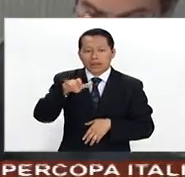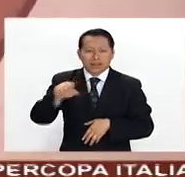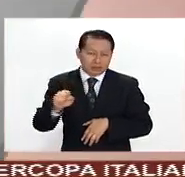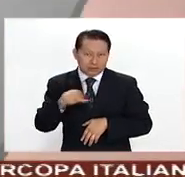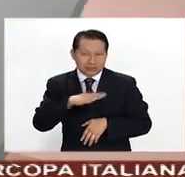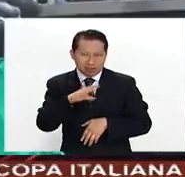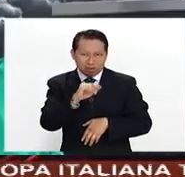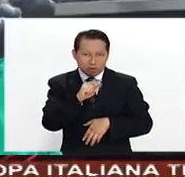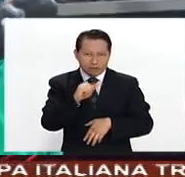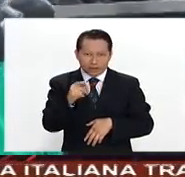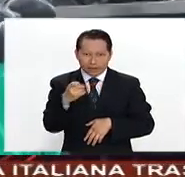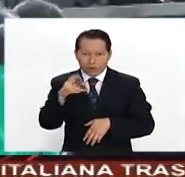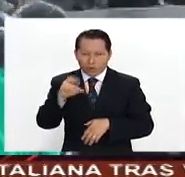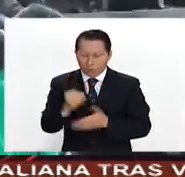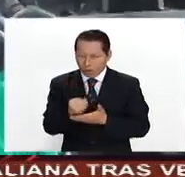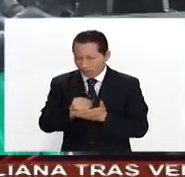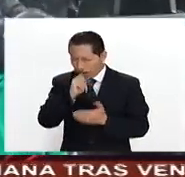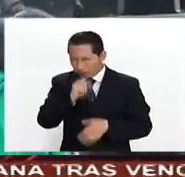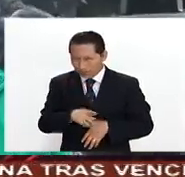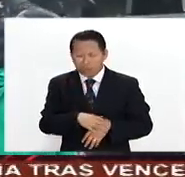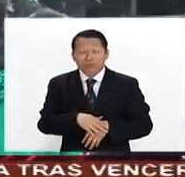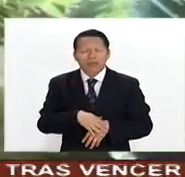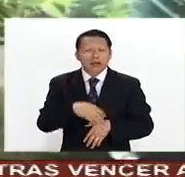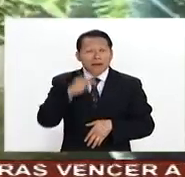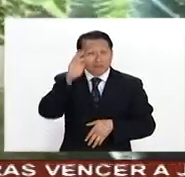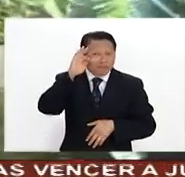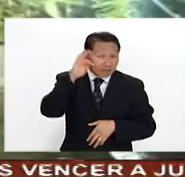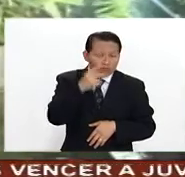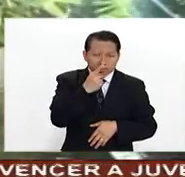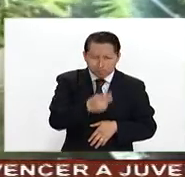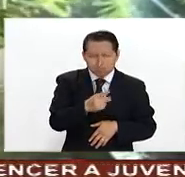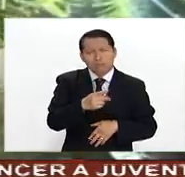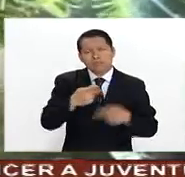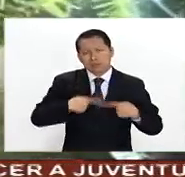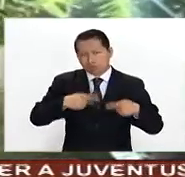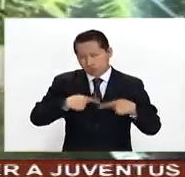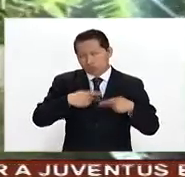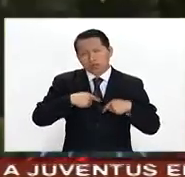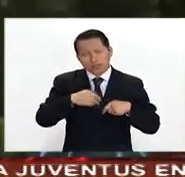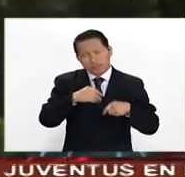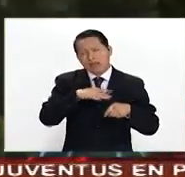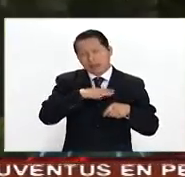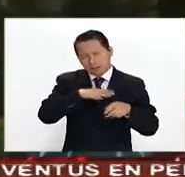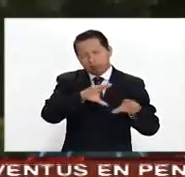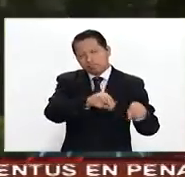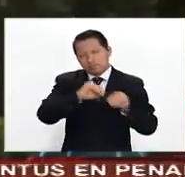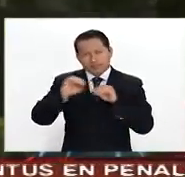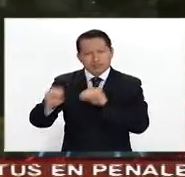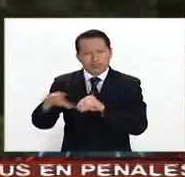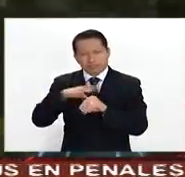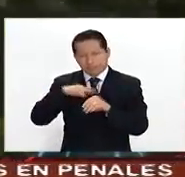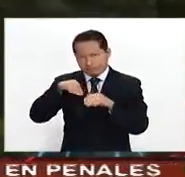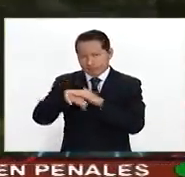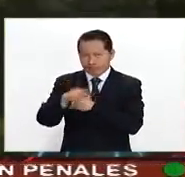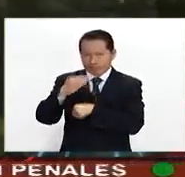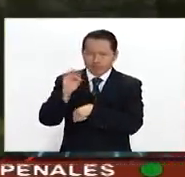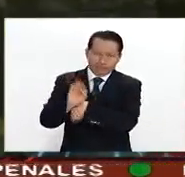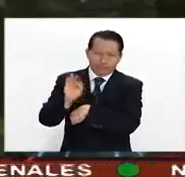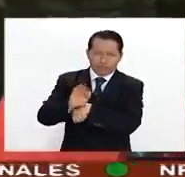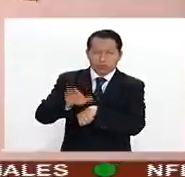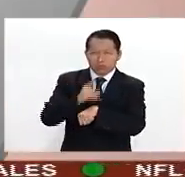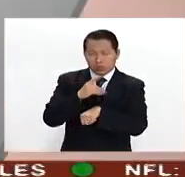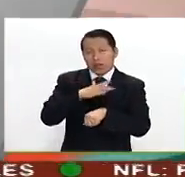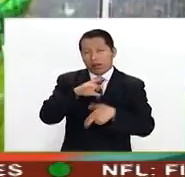Oro. Autoridades filipinas determinaron evacuar a decenas de miles de personas por el tifón Nocten de categoría